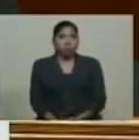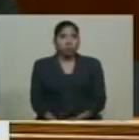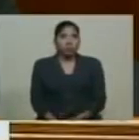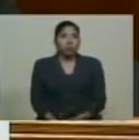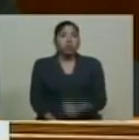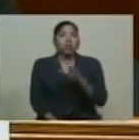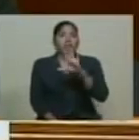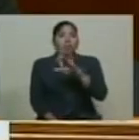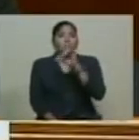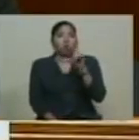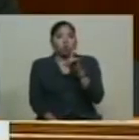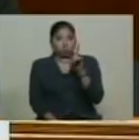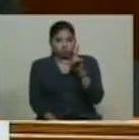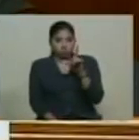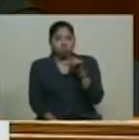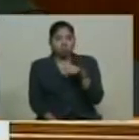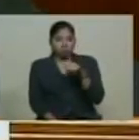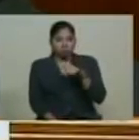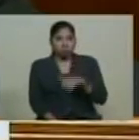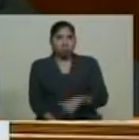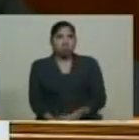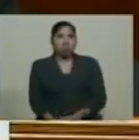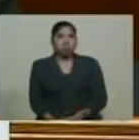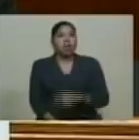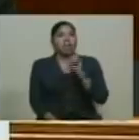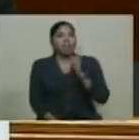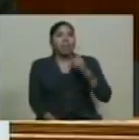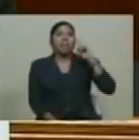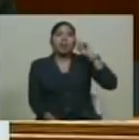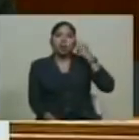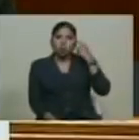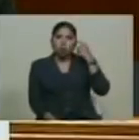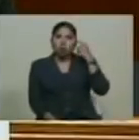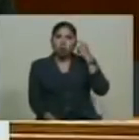5 de julio, hay que recordárselo.